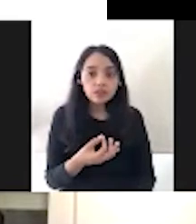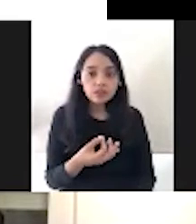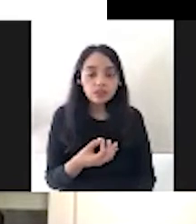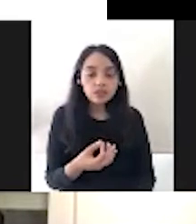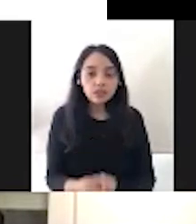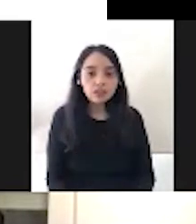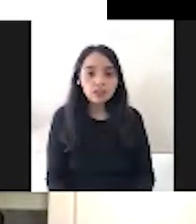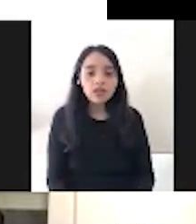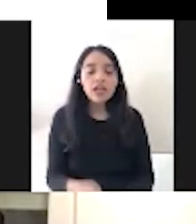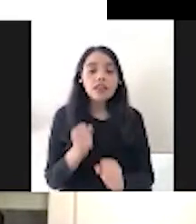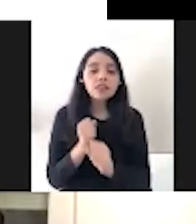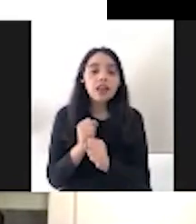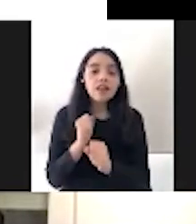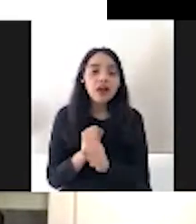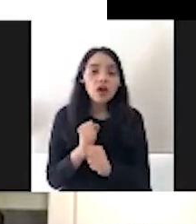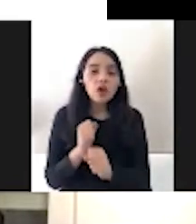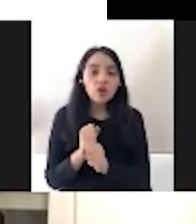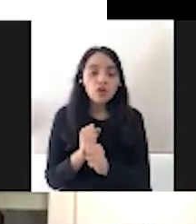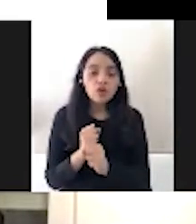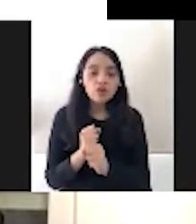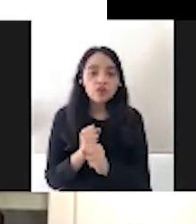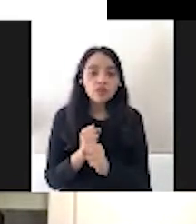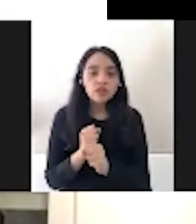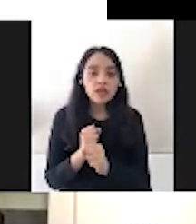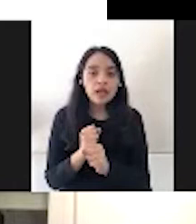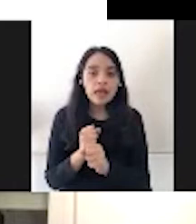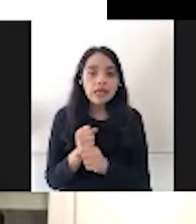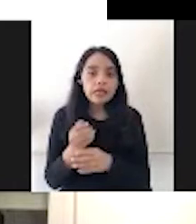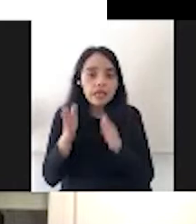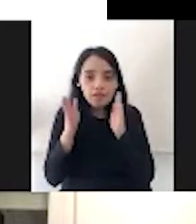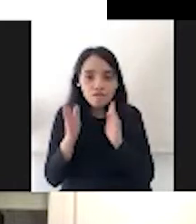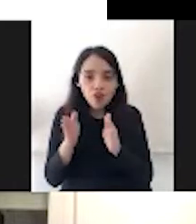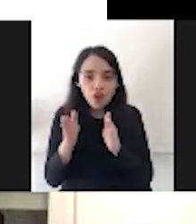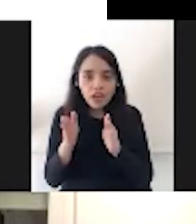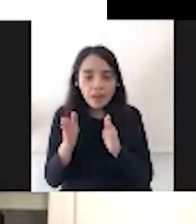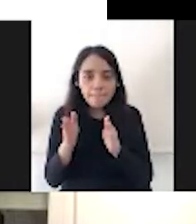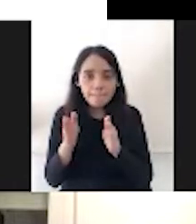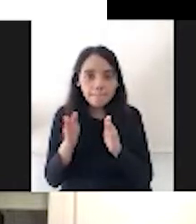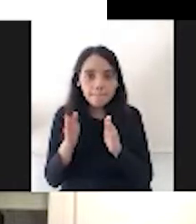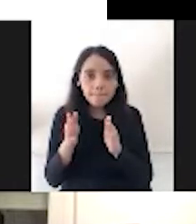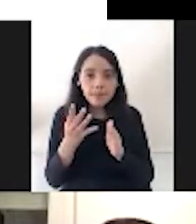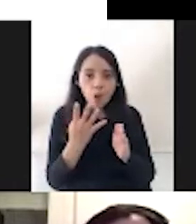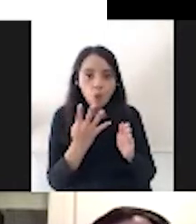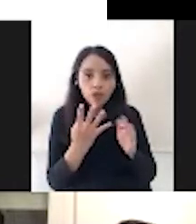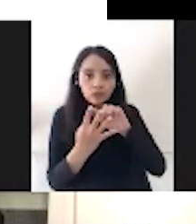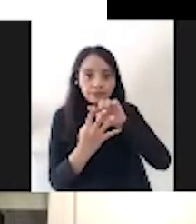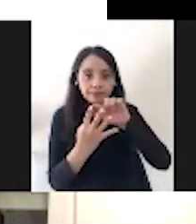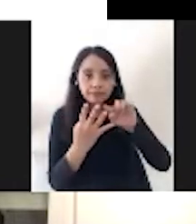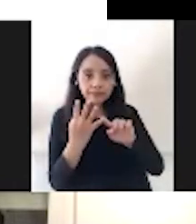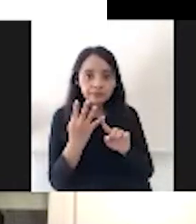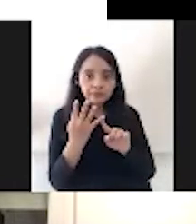el trabajo lo enfocamos en cuatro apartados. Primero queremos decir de